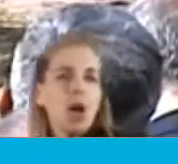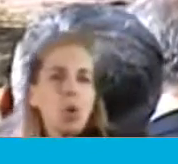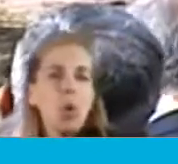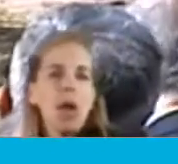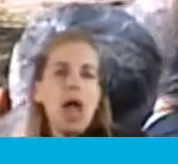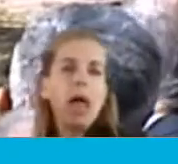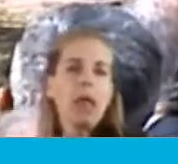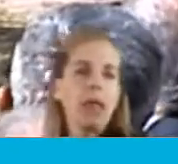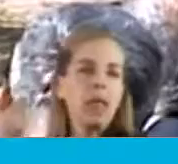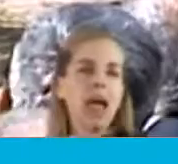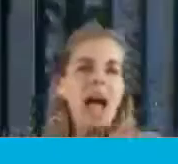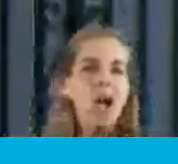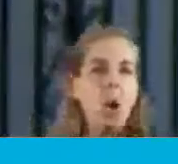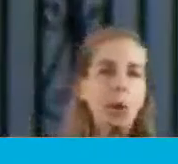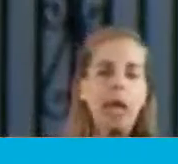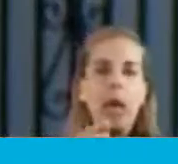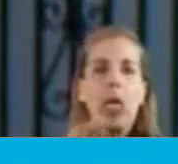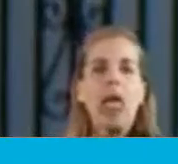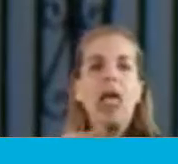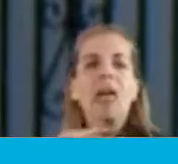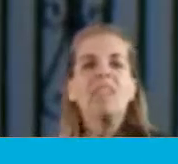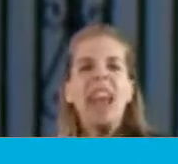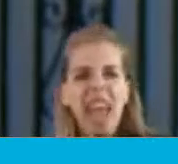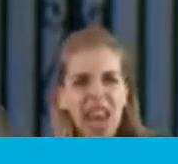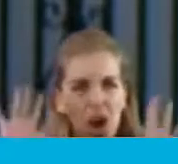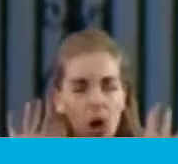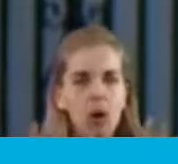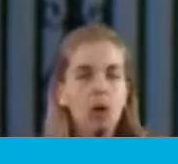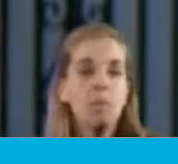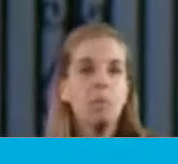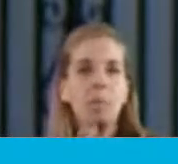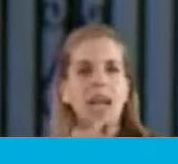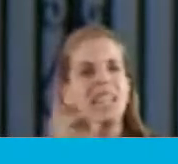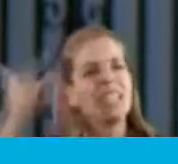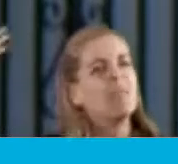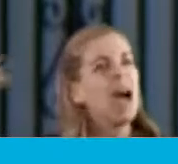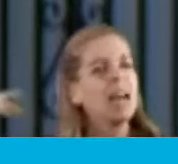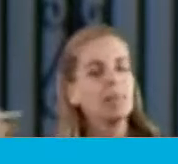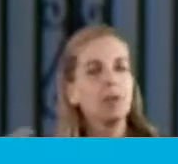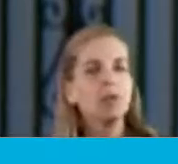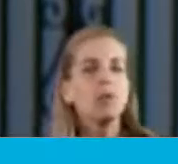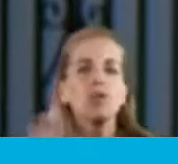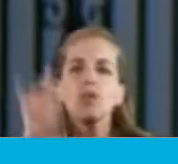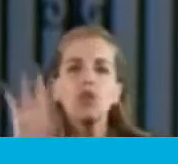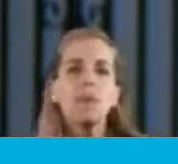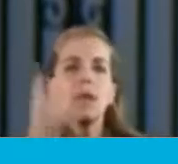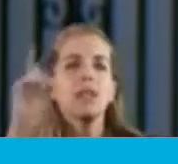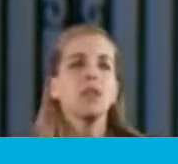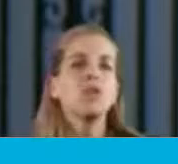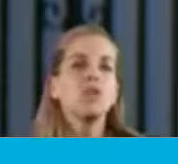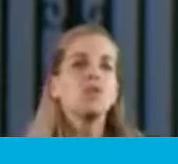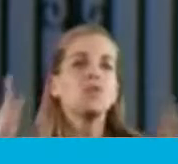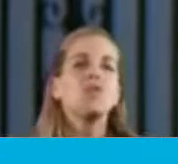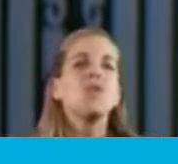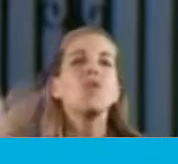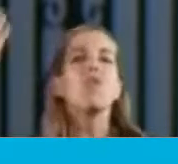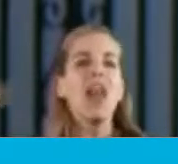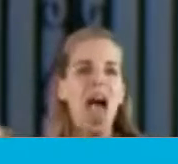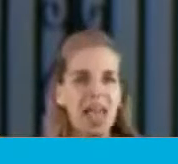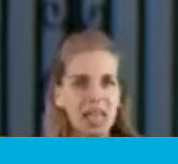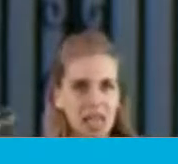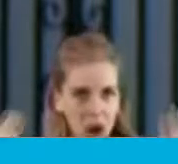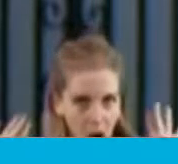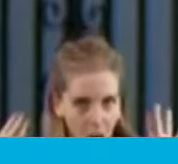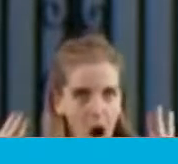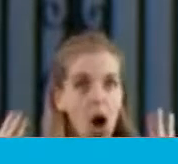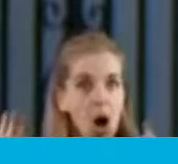al gobierno de envenenarlos. Parece que fue hace mucho tiempo, pero apenas pasó un año. En su vocación